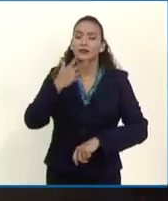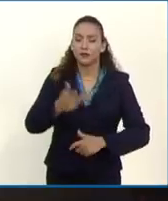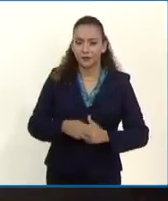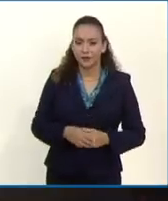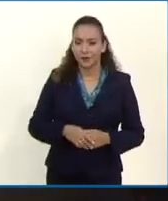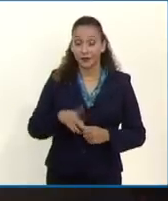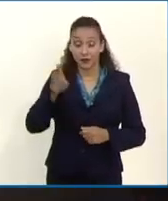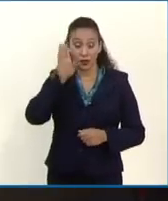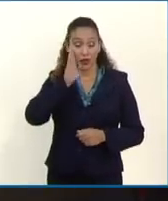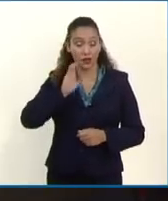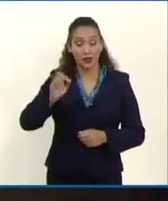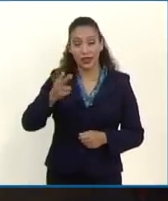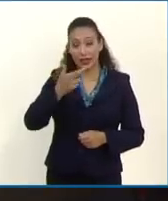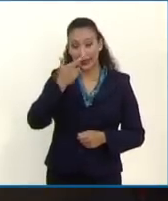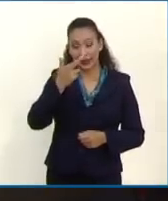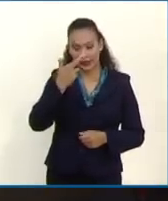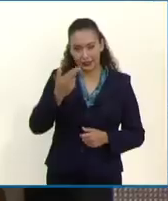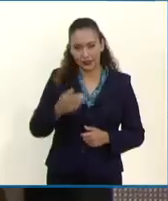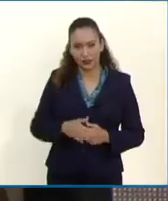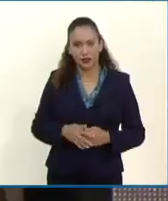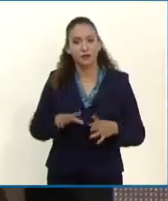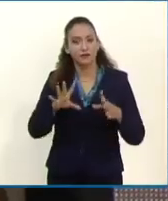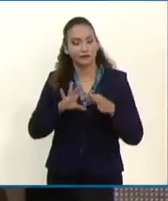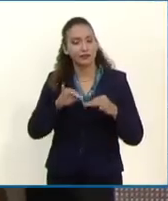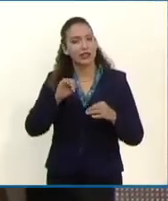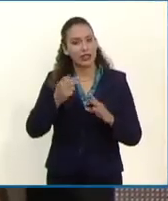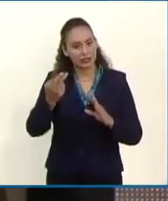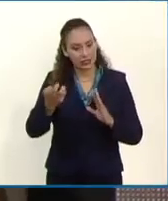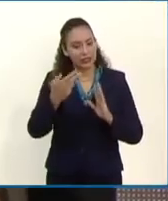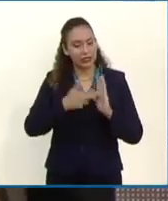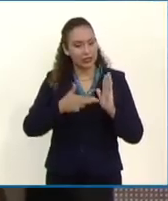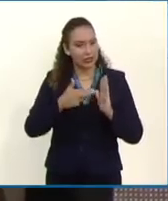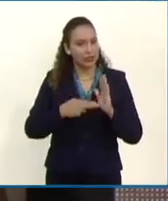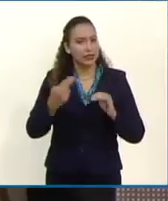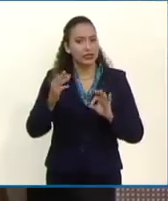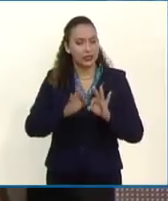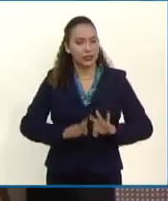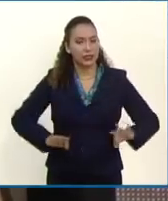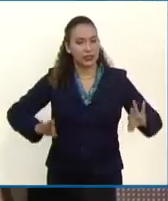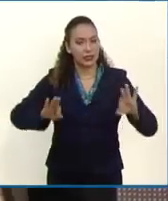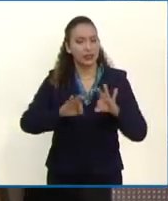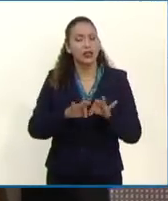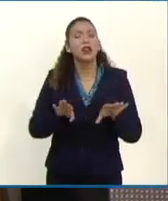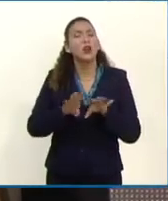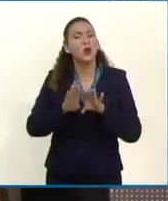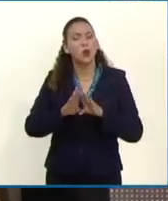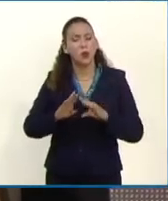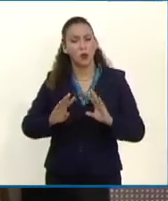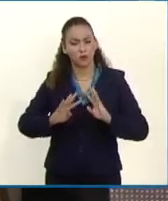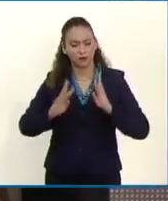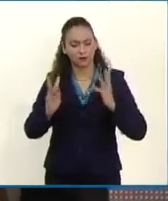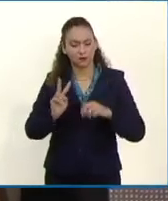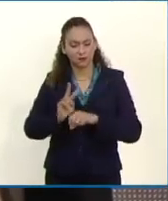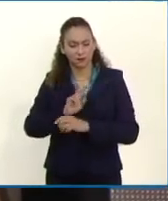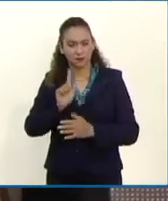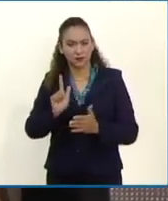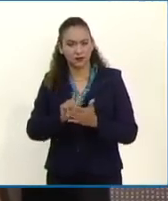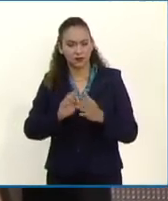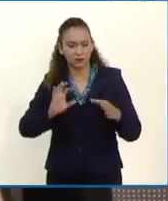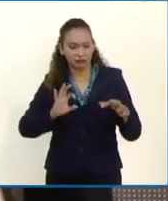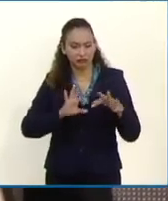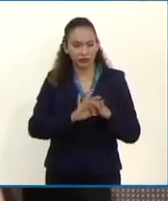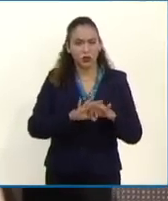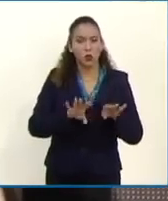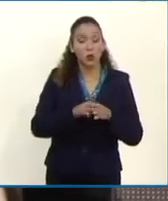Ríos Farjat, destacó la importancia de dicha herramienta, su relación con la judicatura y como mecanismo alternativo